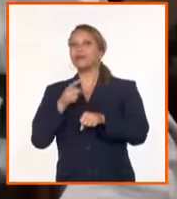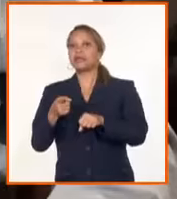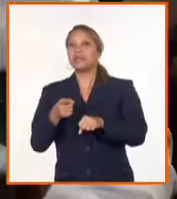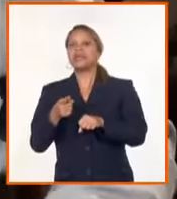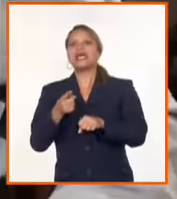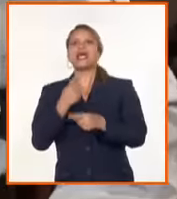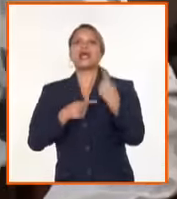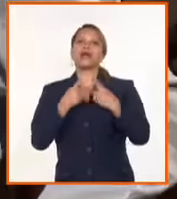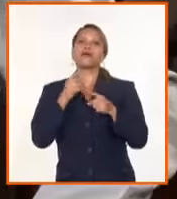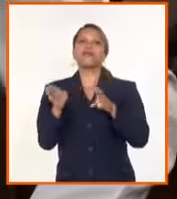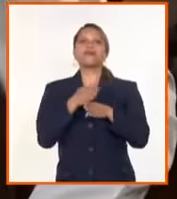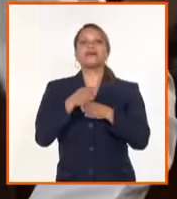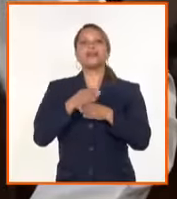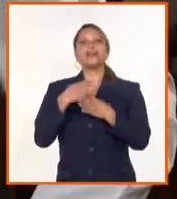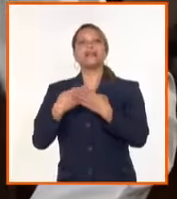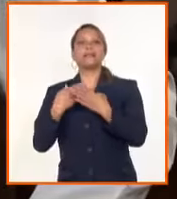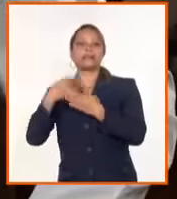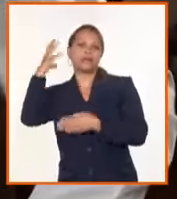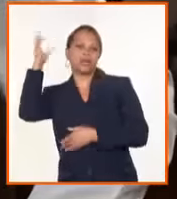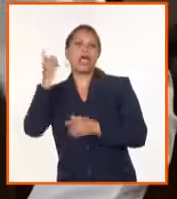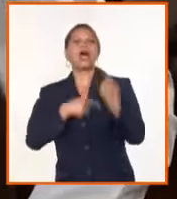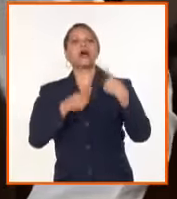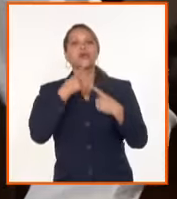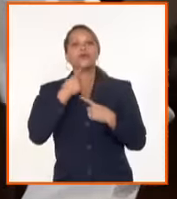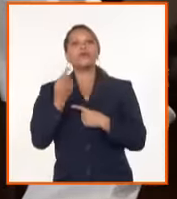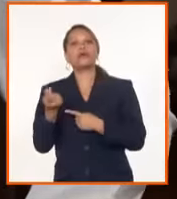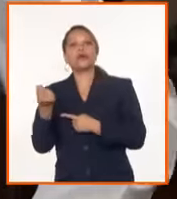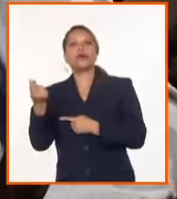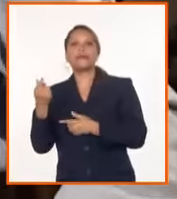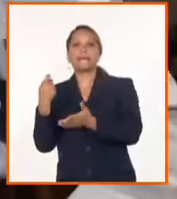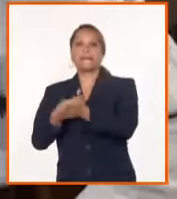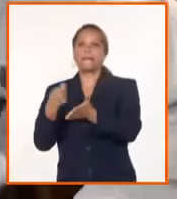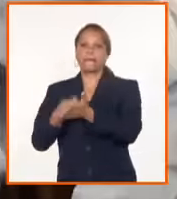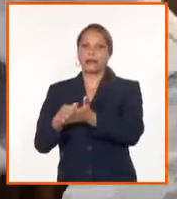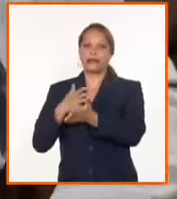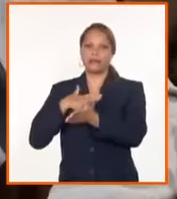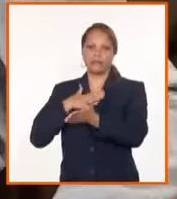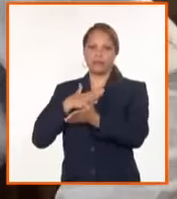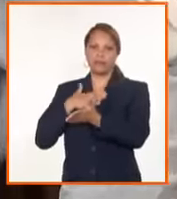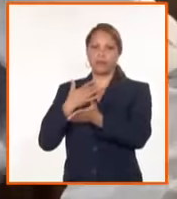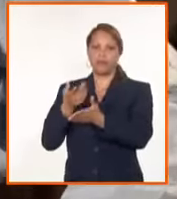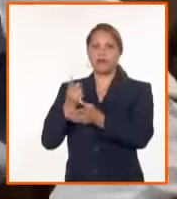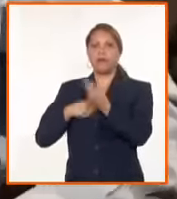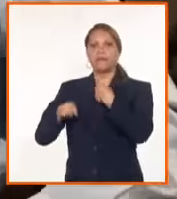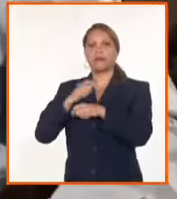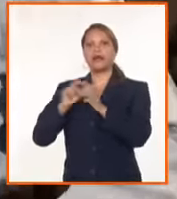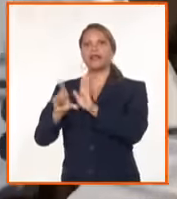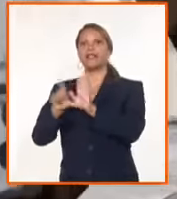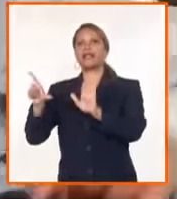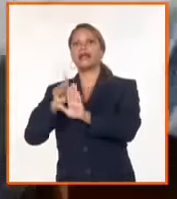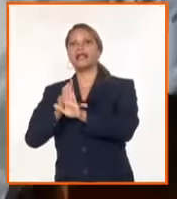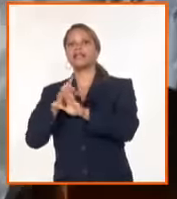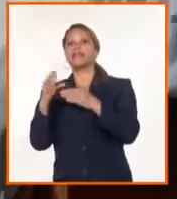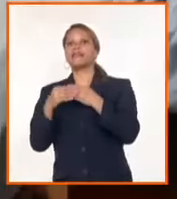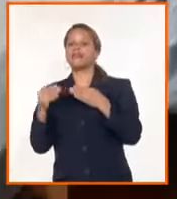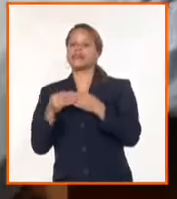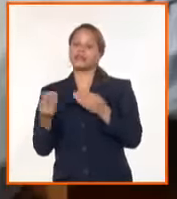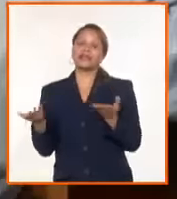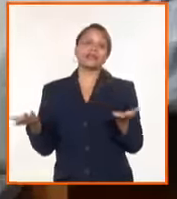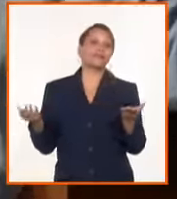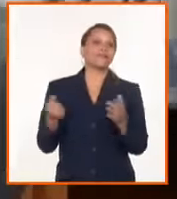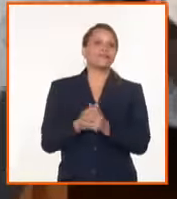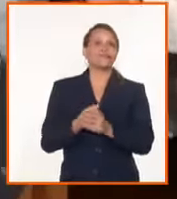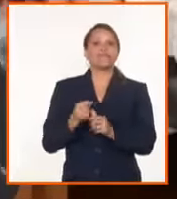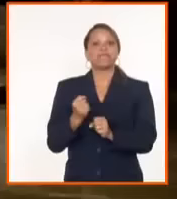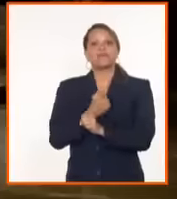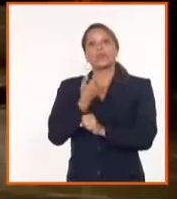con relación a la empresa estatal, porque muchos de ellos van a buscar un financiamiento a un mercado ilegal en divisas que se nos ha creado lamentablemente, porque no